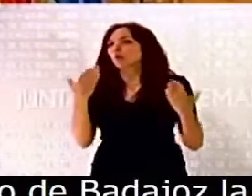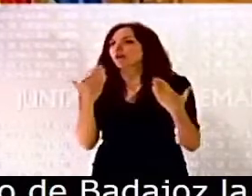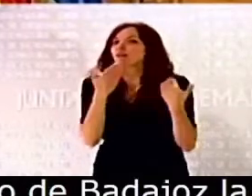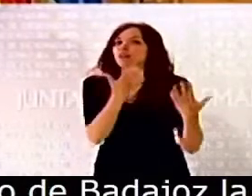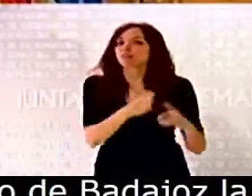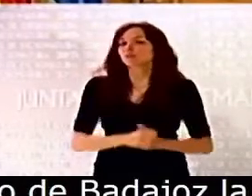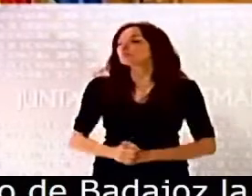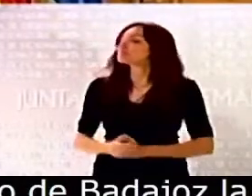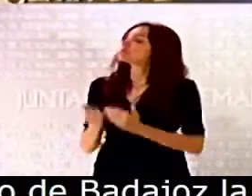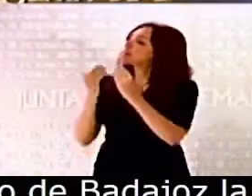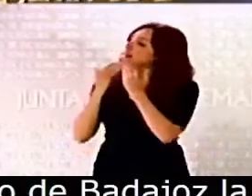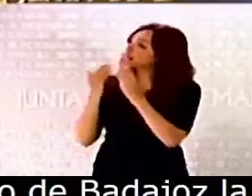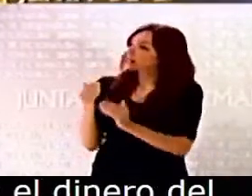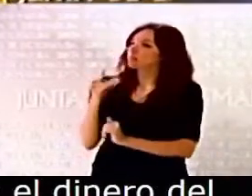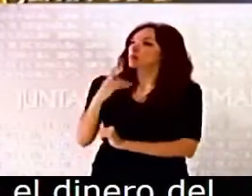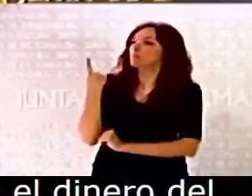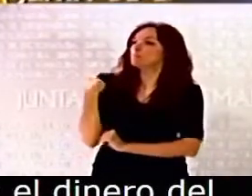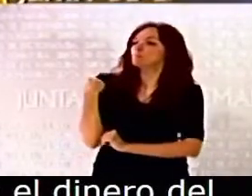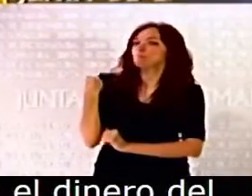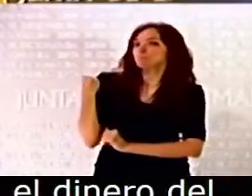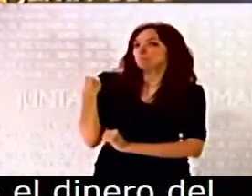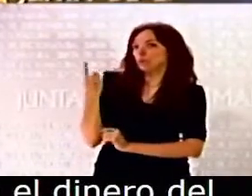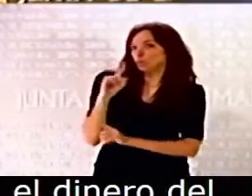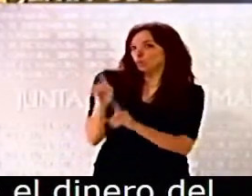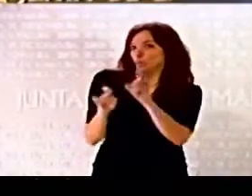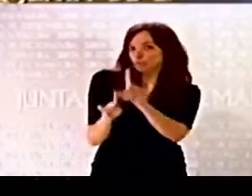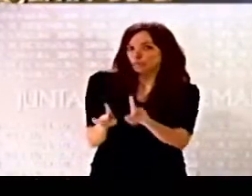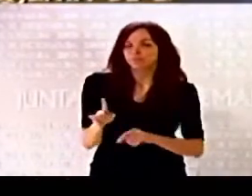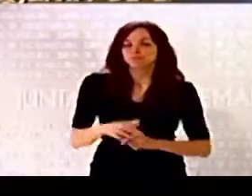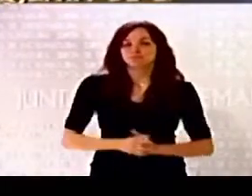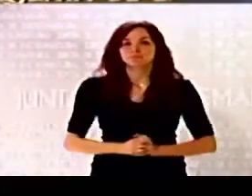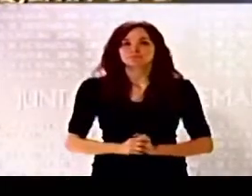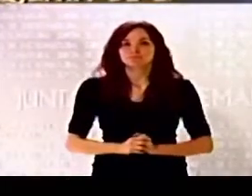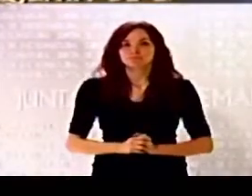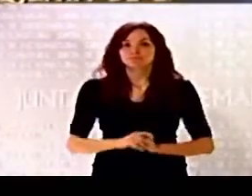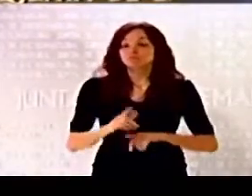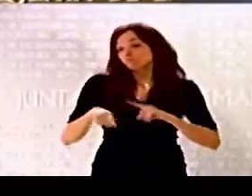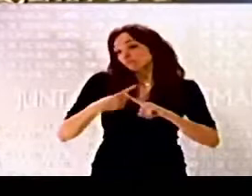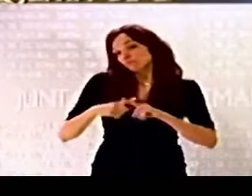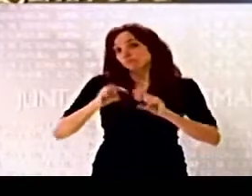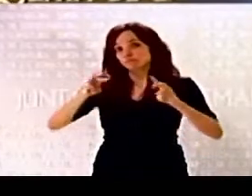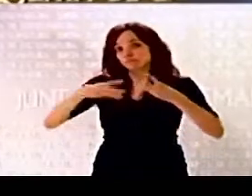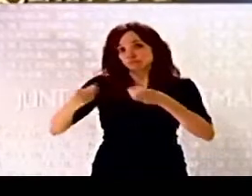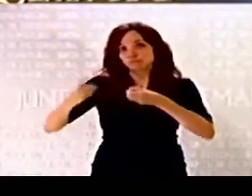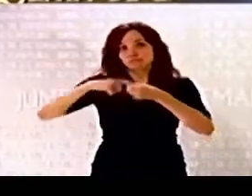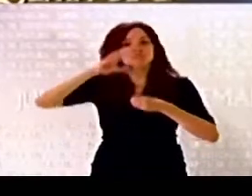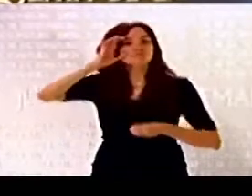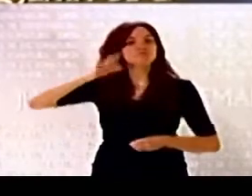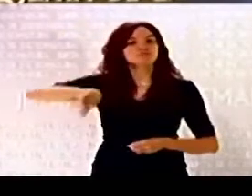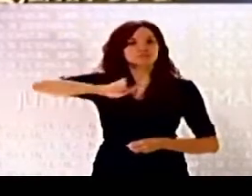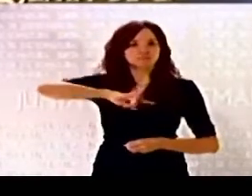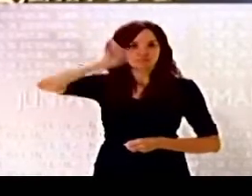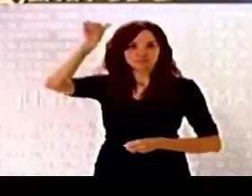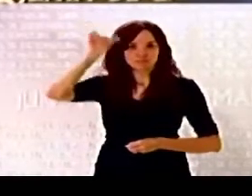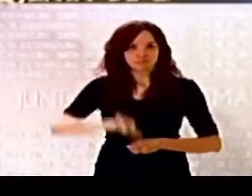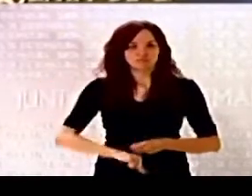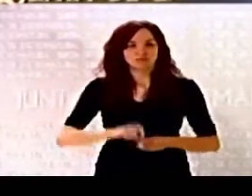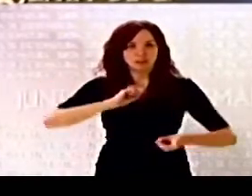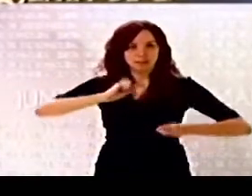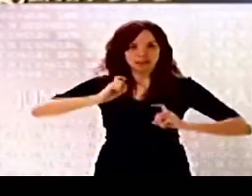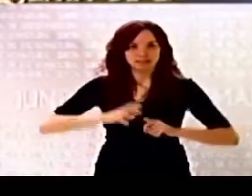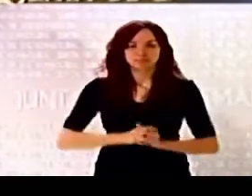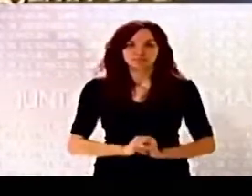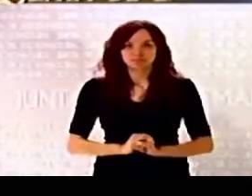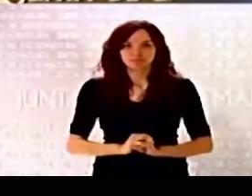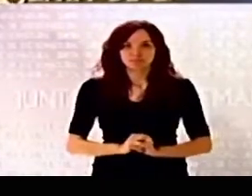agradezco sus preguntas y que esté también de manera online conectado a la rueda de prensa. Esto que está